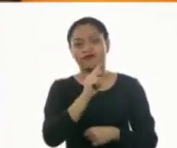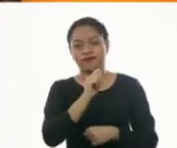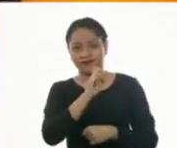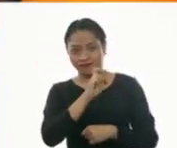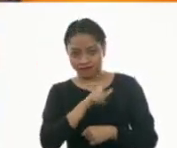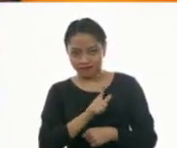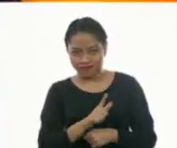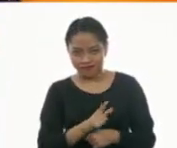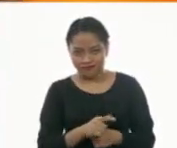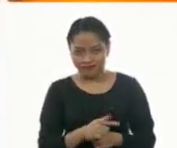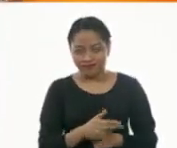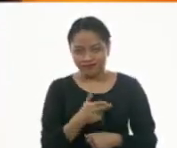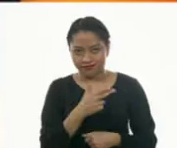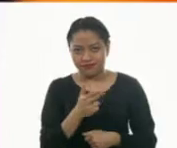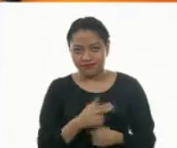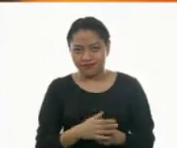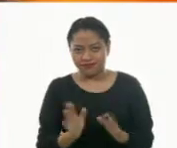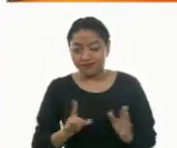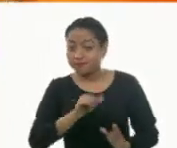otra.